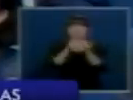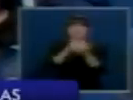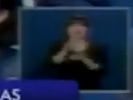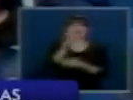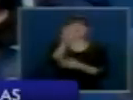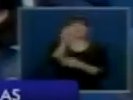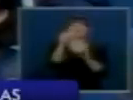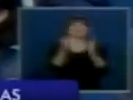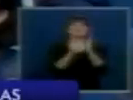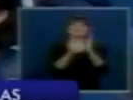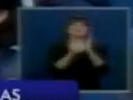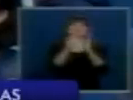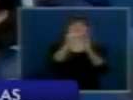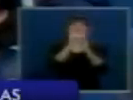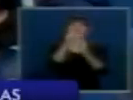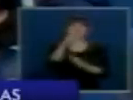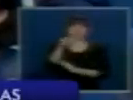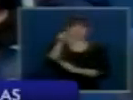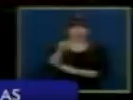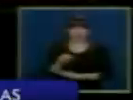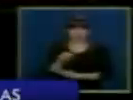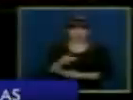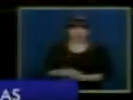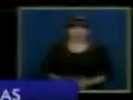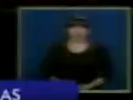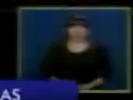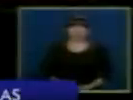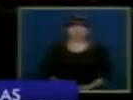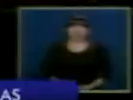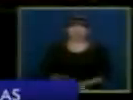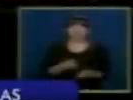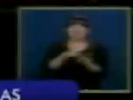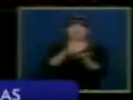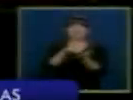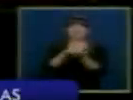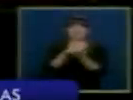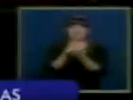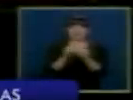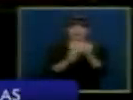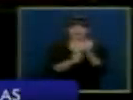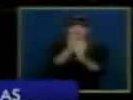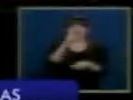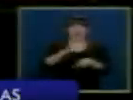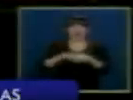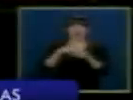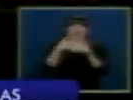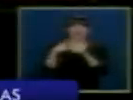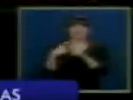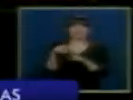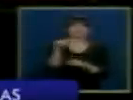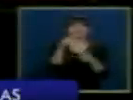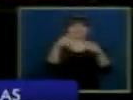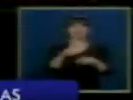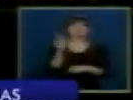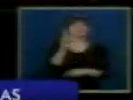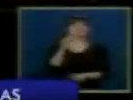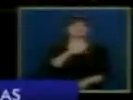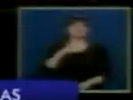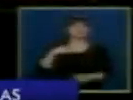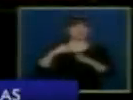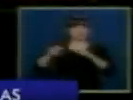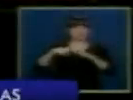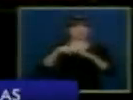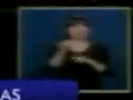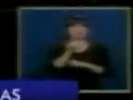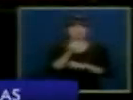30 mil millones de colones. Los pagos abusivos de horas extras también se daban en el Ministerio de Transportes, en